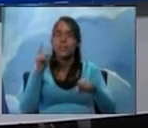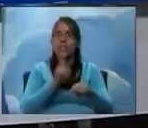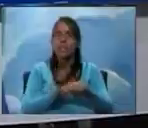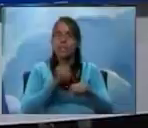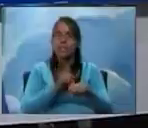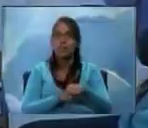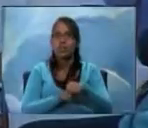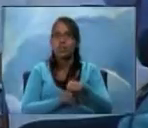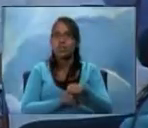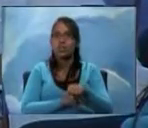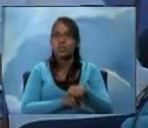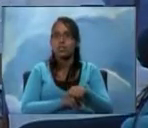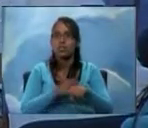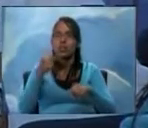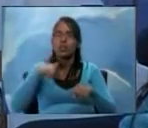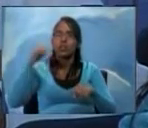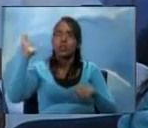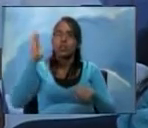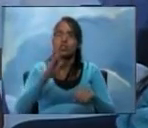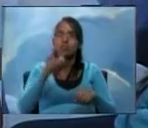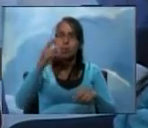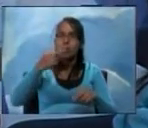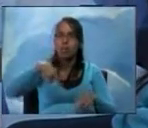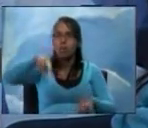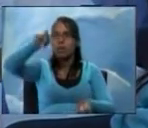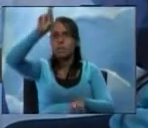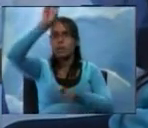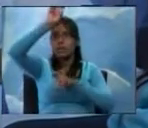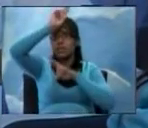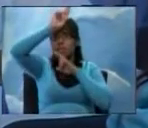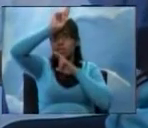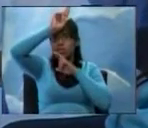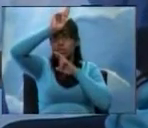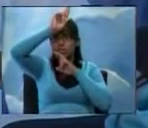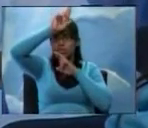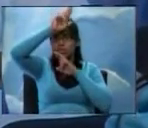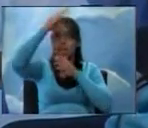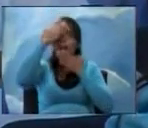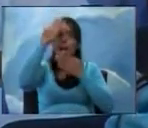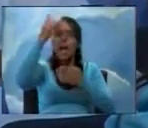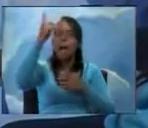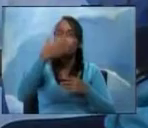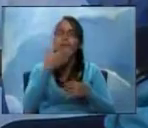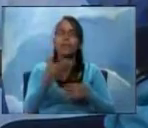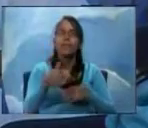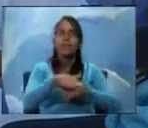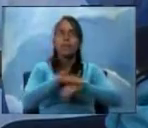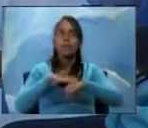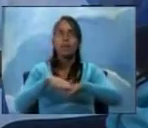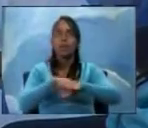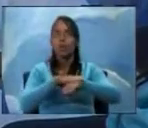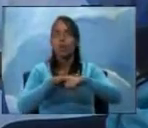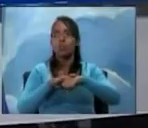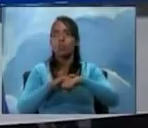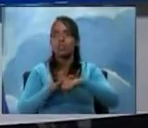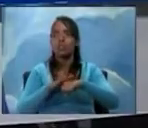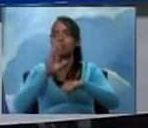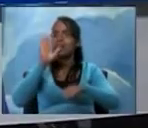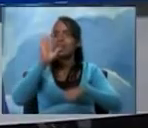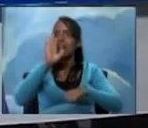Pero en este momento. Yo vengo arrepentido. Yo vengo arrepentido. A pedirte perdón. A pedirte perdón. Y así